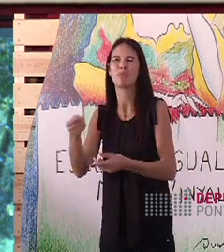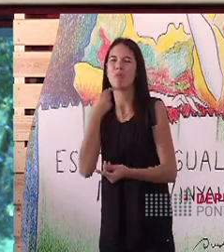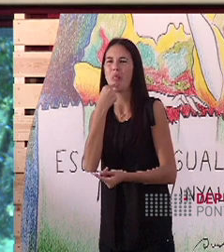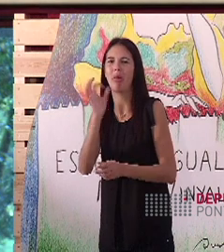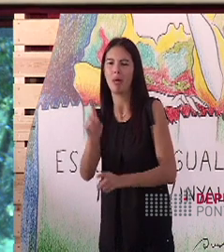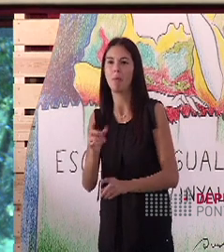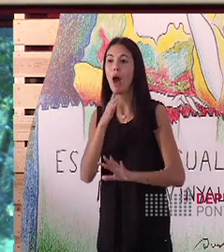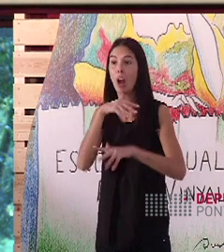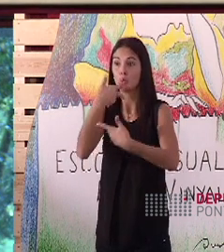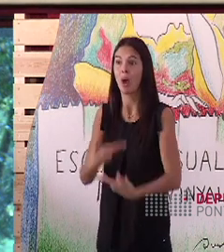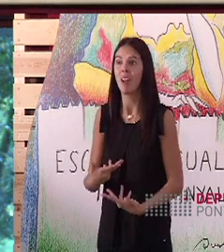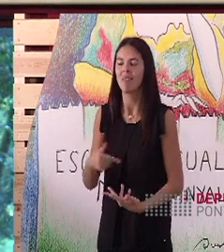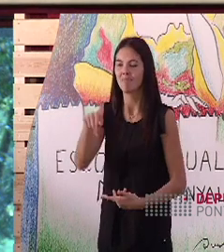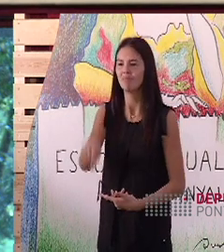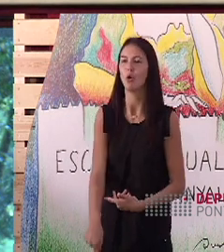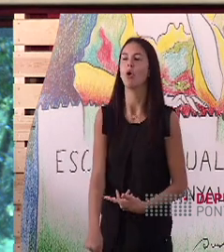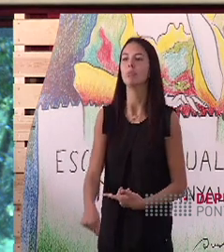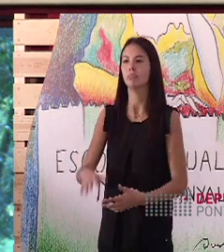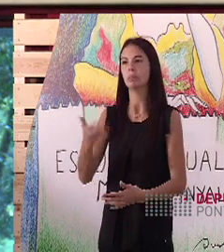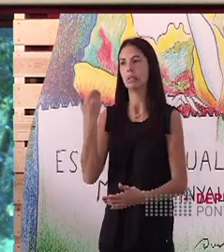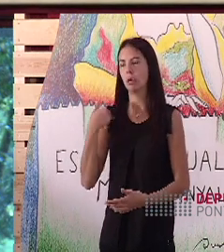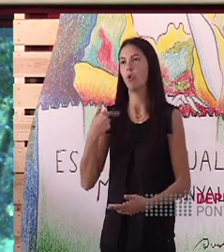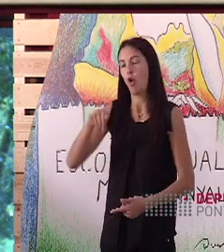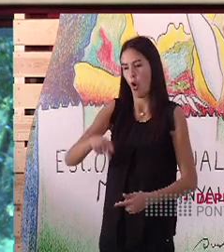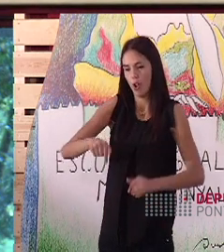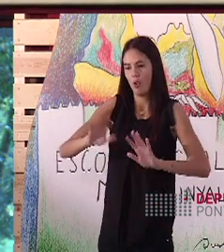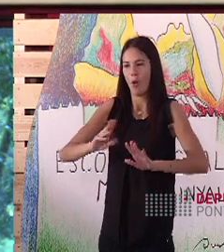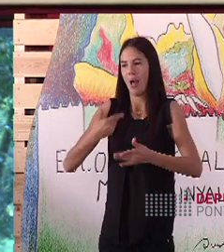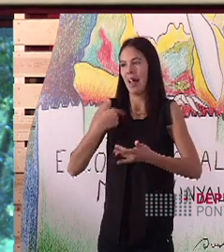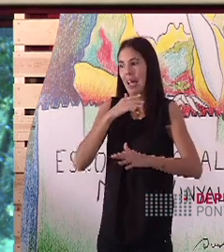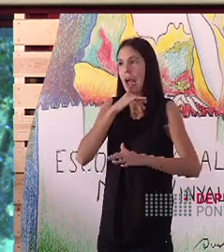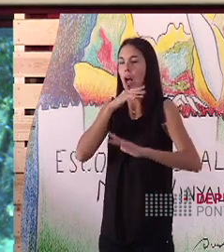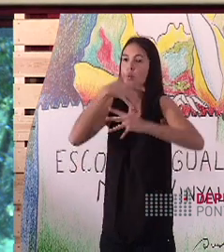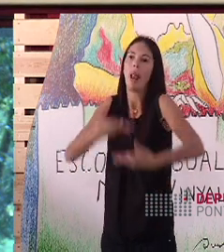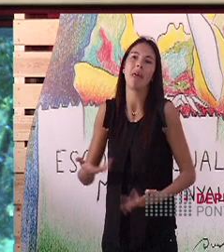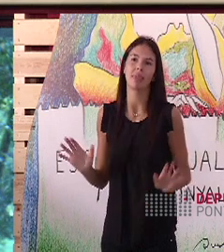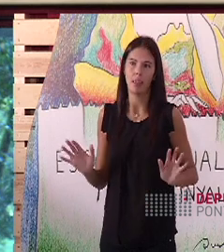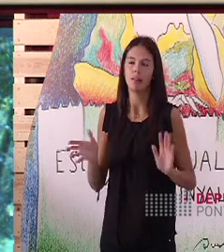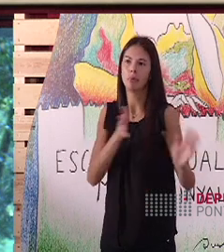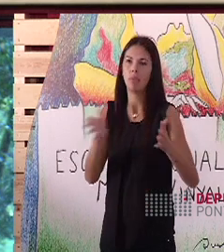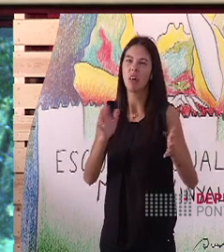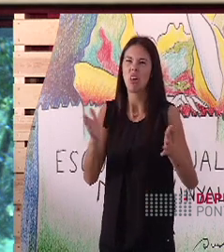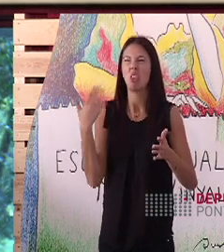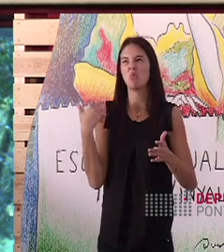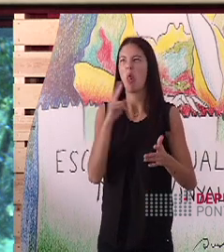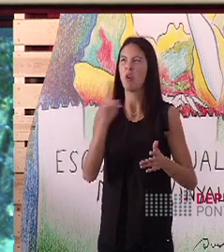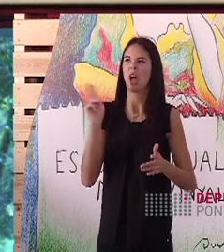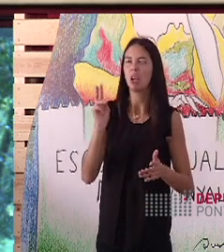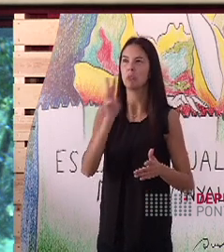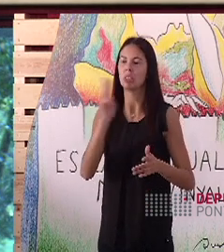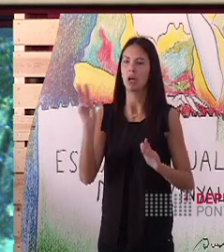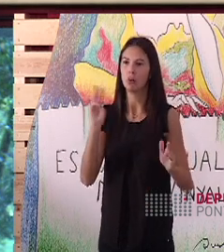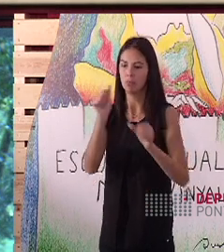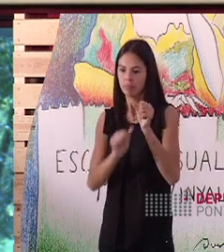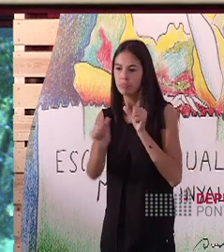Pero hoy hemos logrado, no hoy, ¿no?, sino en estos últimos 2 o 3 años, hemos